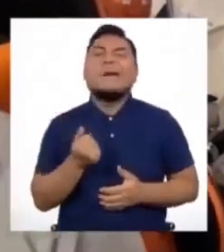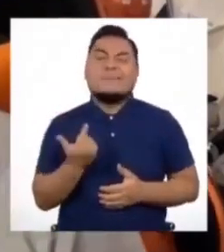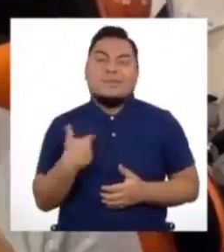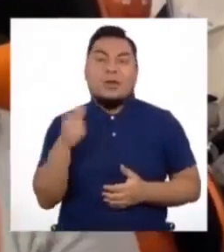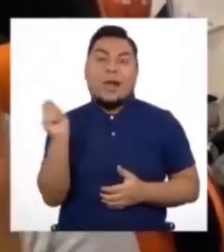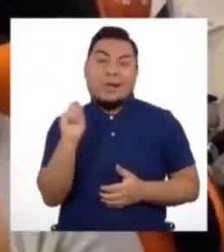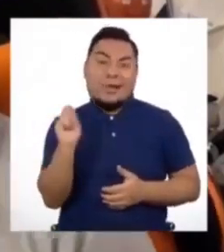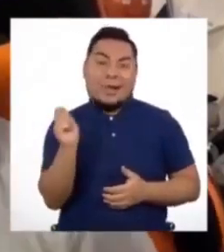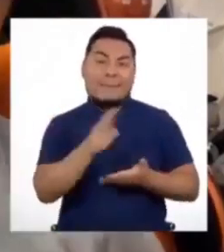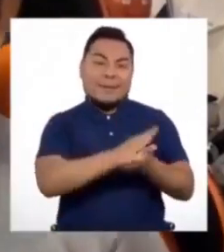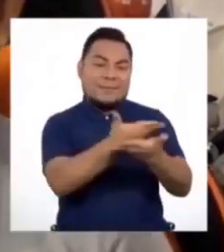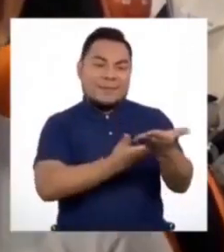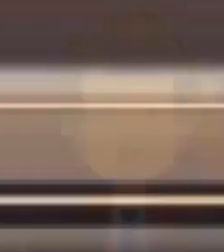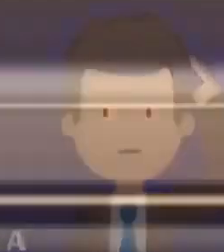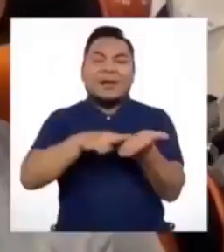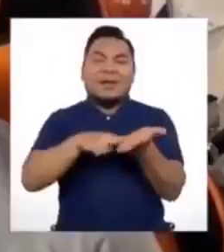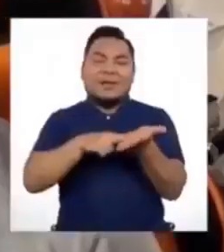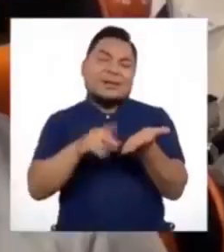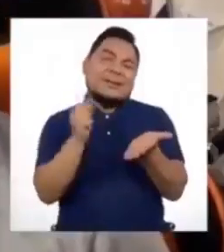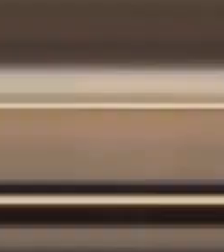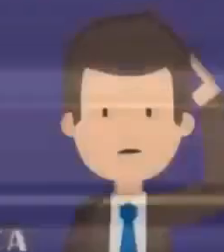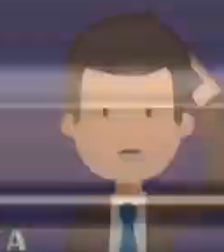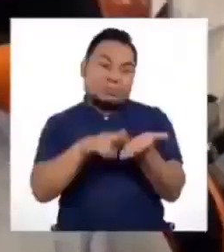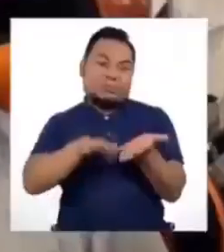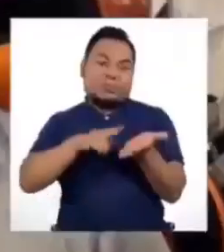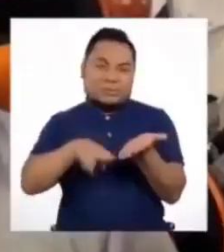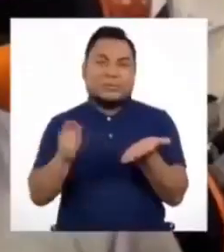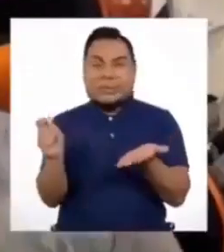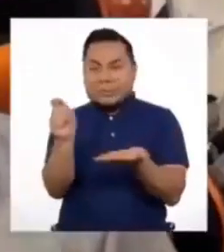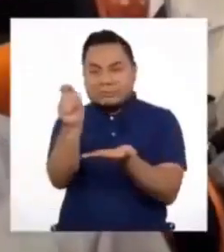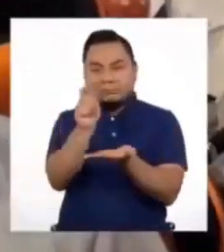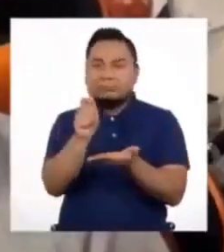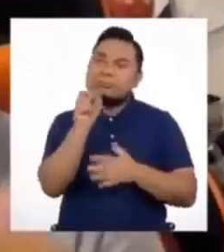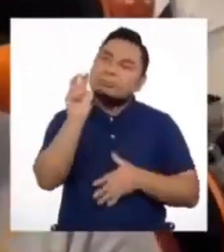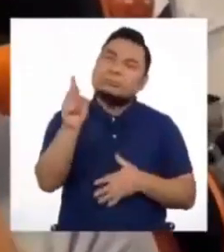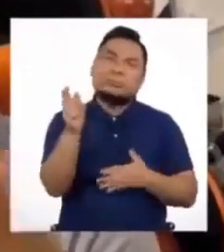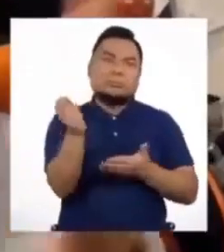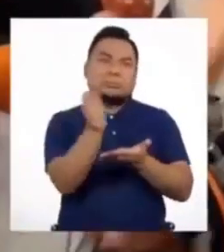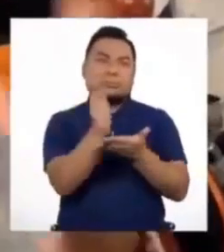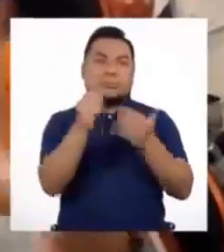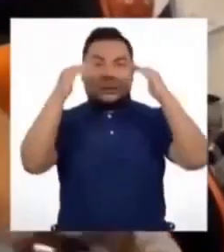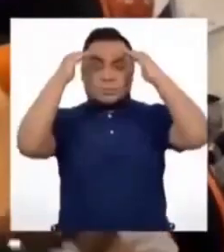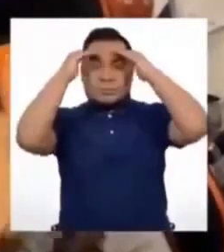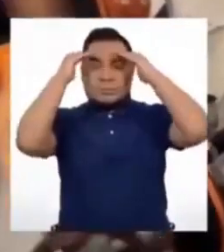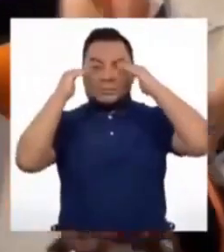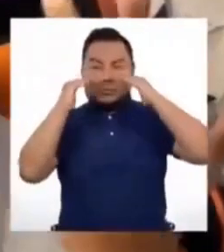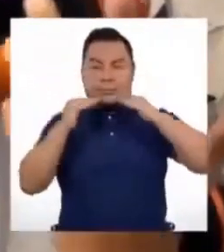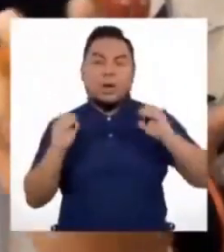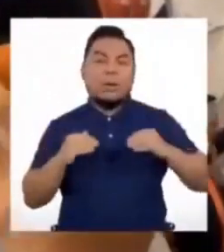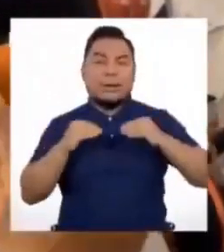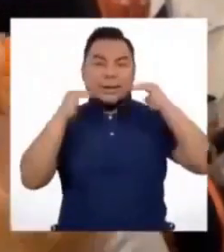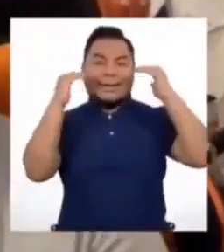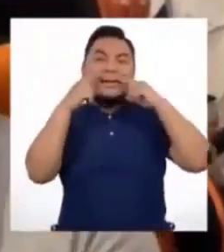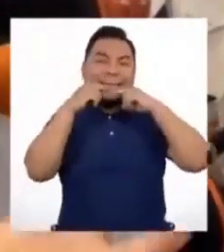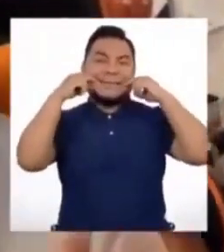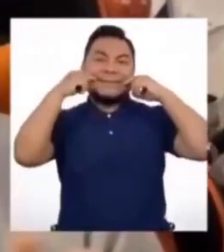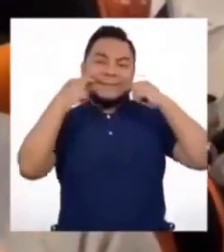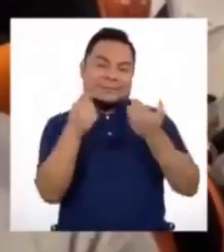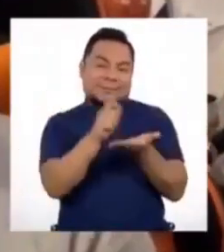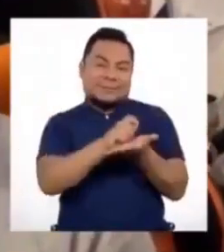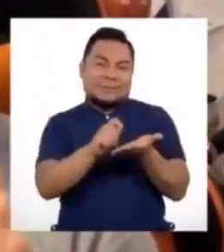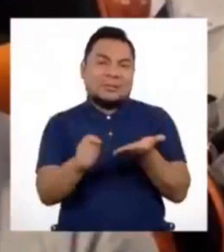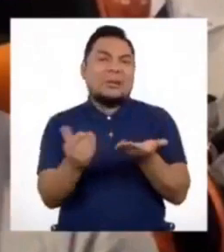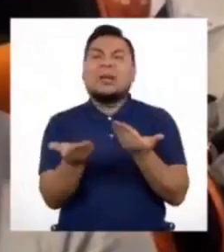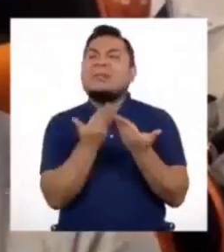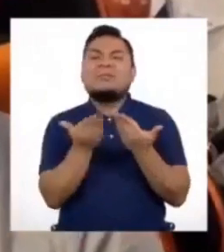un papel y un borrador, por si acaso, siempre es bueno, y dibujamos las cejas hacia abajo, hacia arriba, la sonrisa también, primero de manera